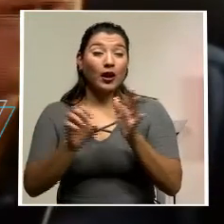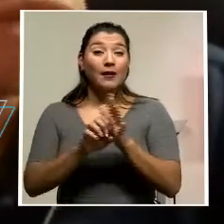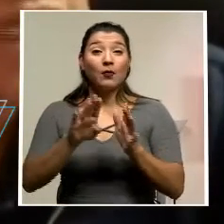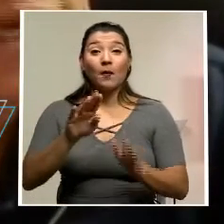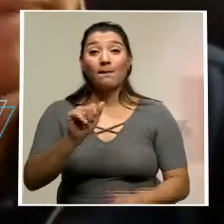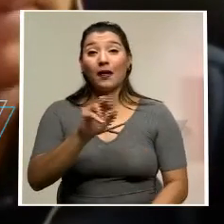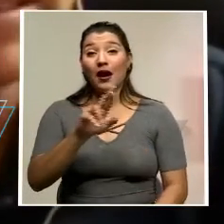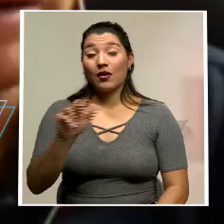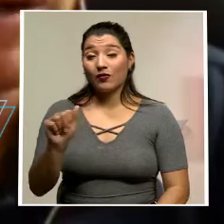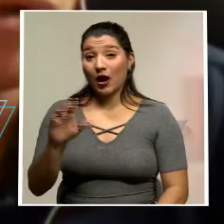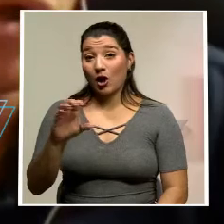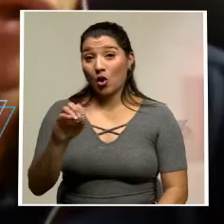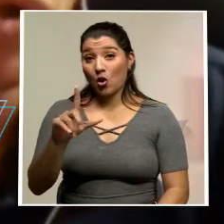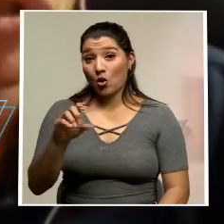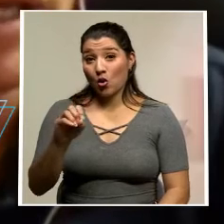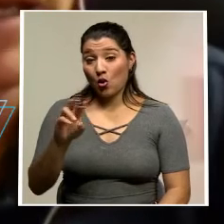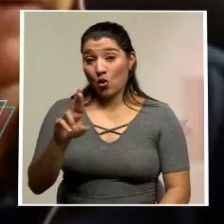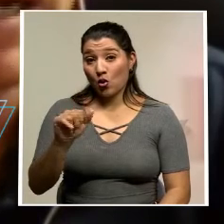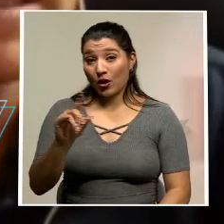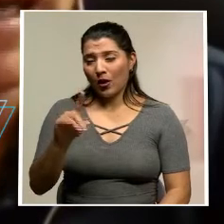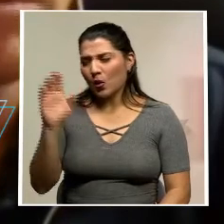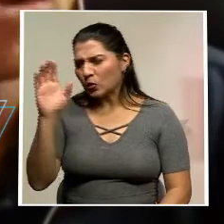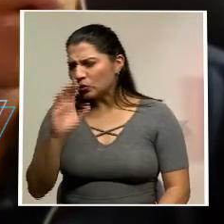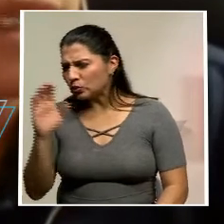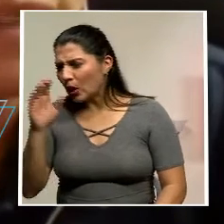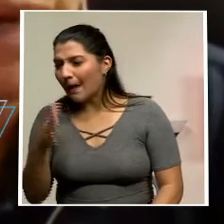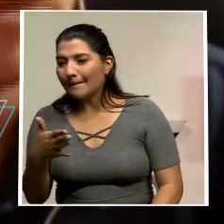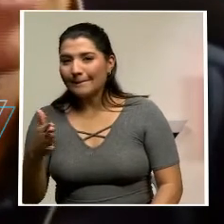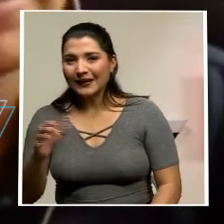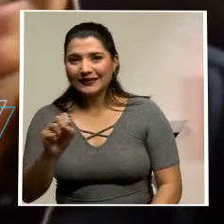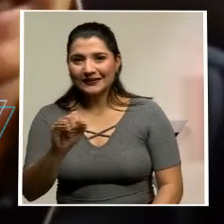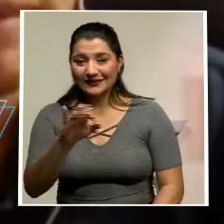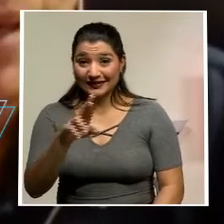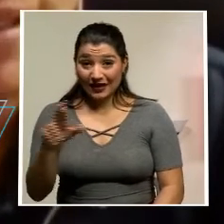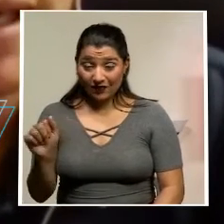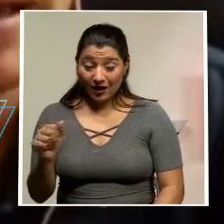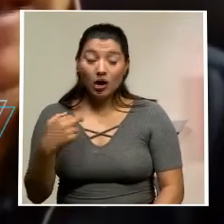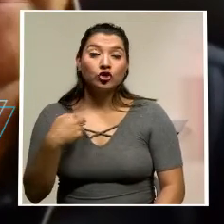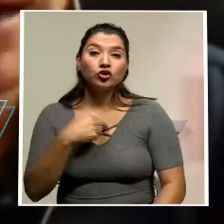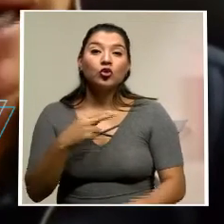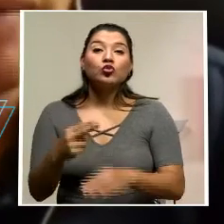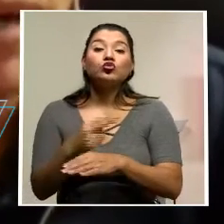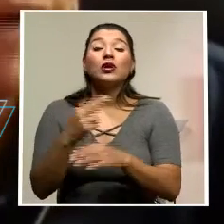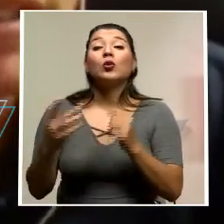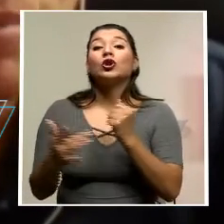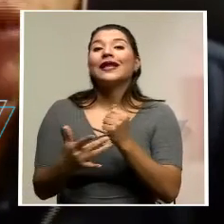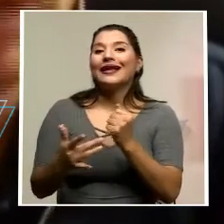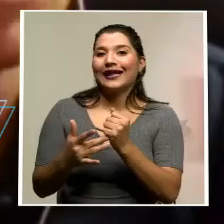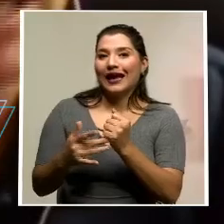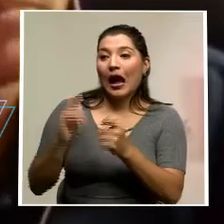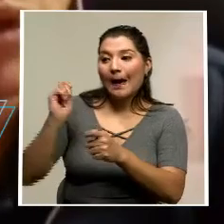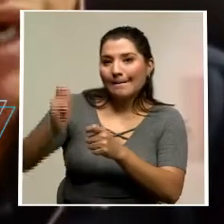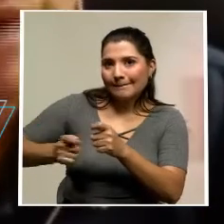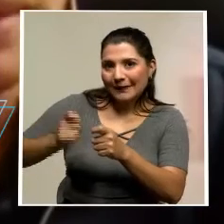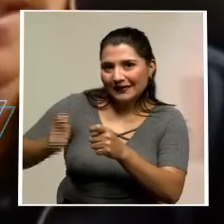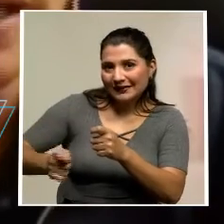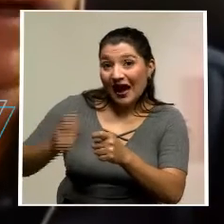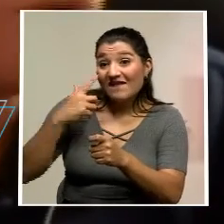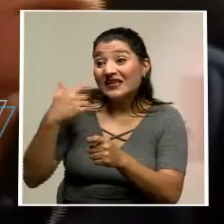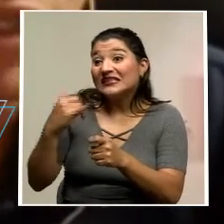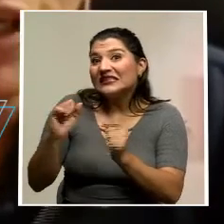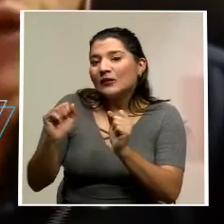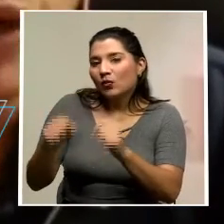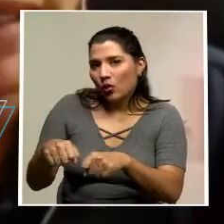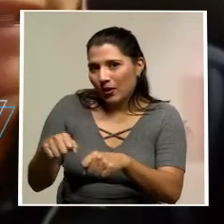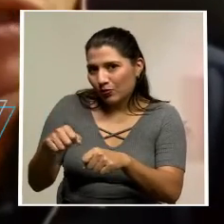nuestra búsqueda del pez sierra, nosotros realizamos o utilizamos técnicas de pesca para ver si podemos capturar al pez sierra. No